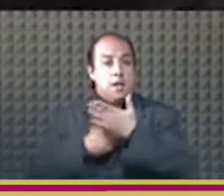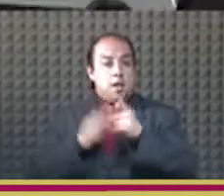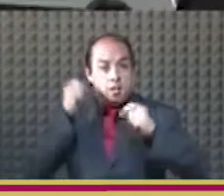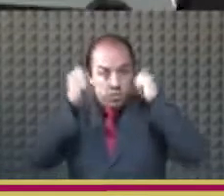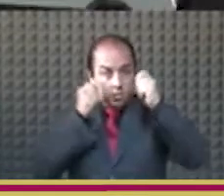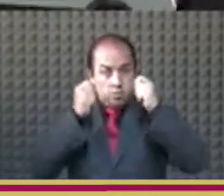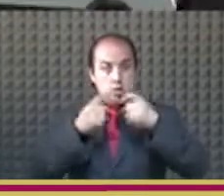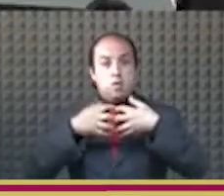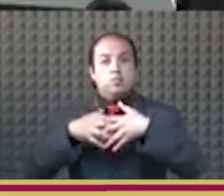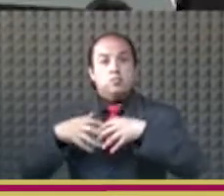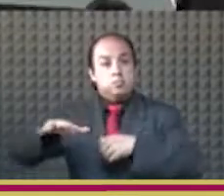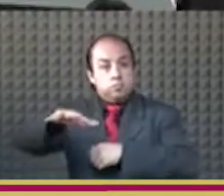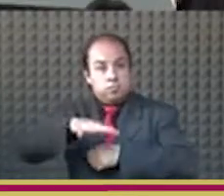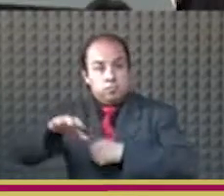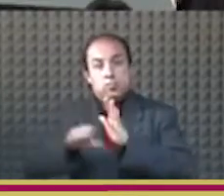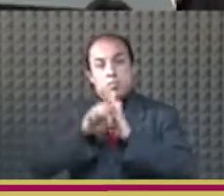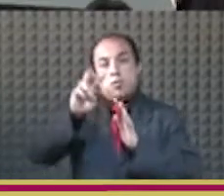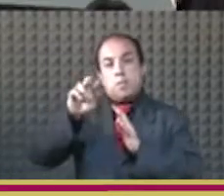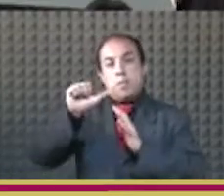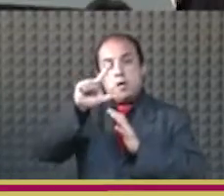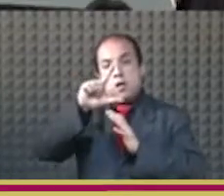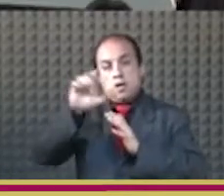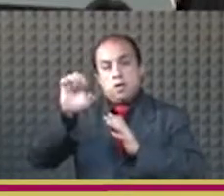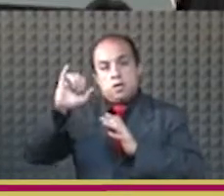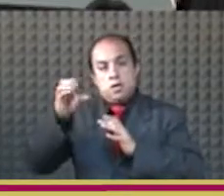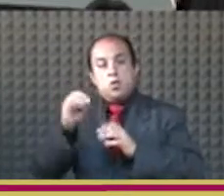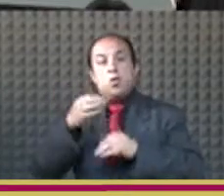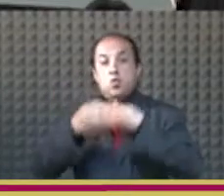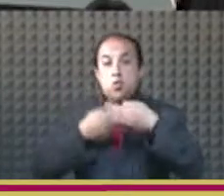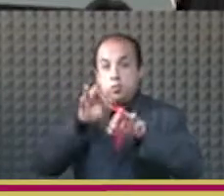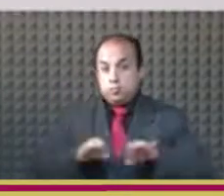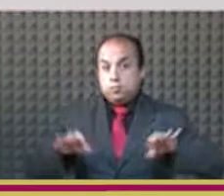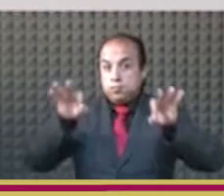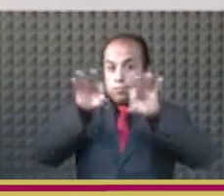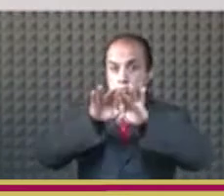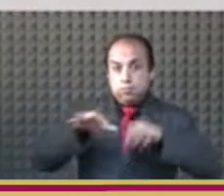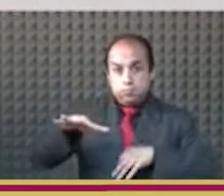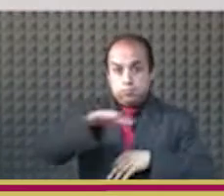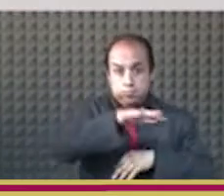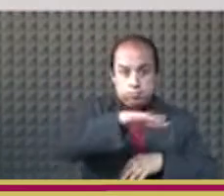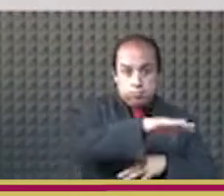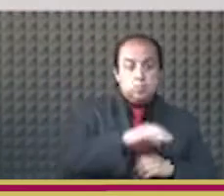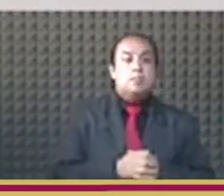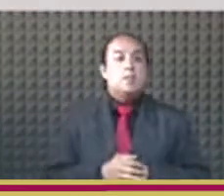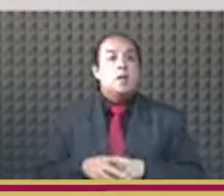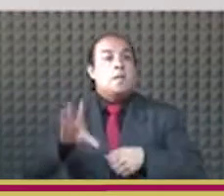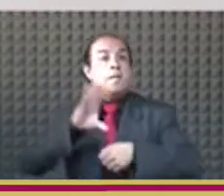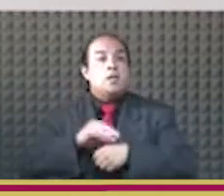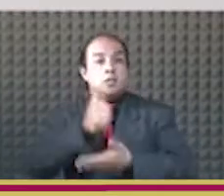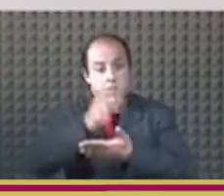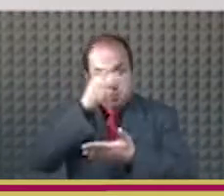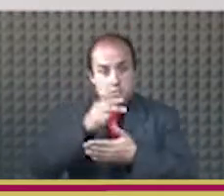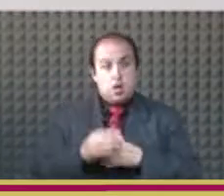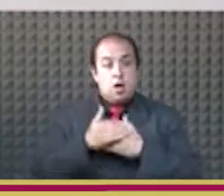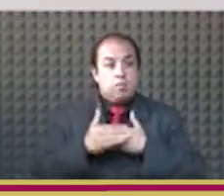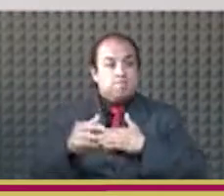la industrialización de zonas como Vallejo. Todos ellos son ejes estratégicos que permitirán que la Ciudad de México